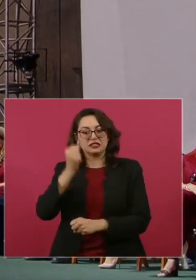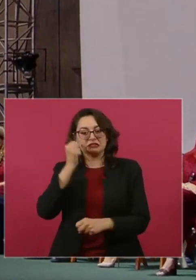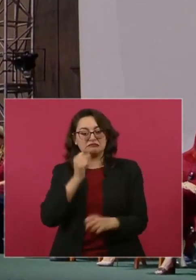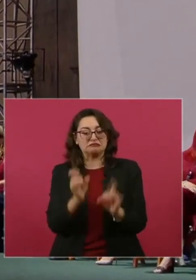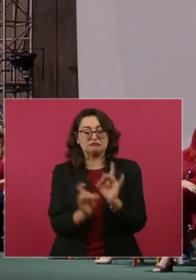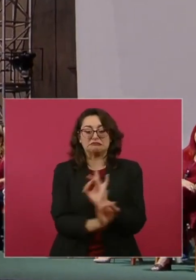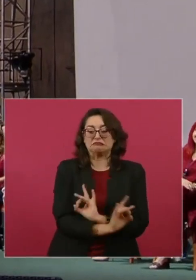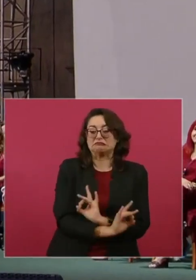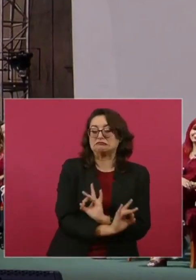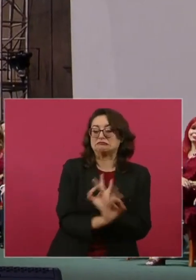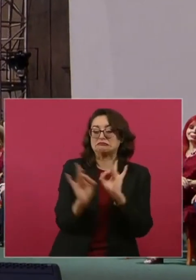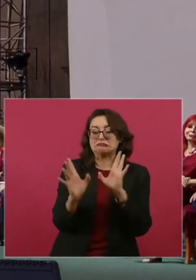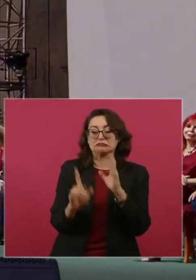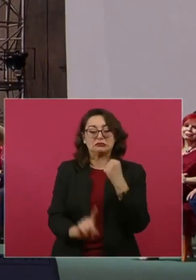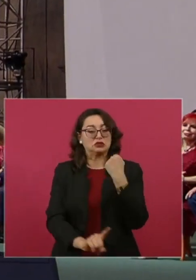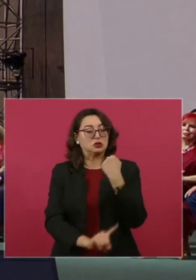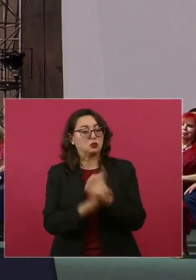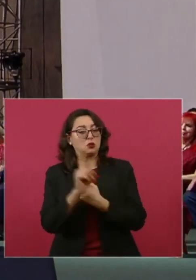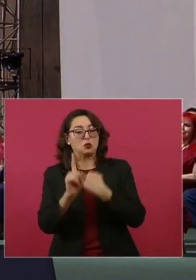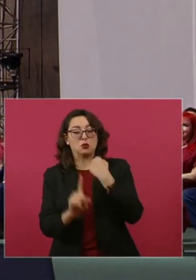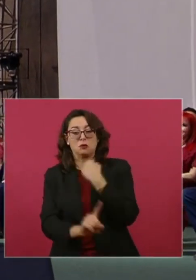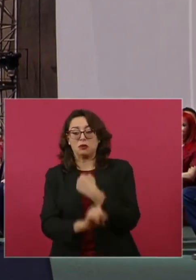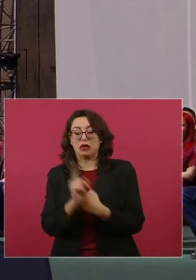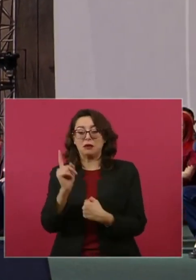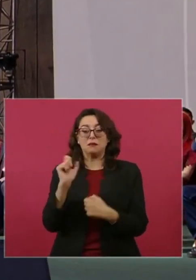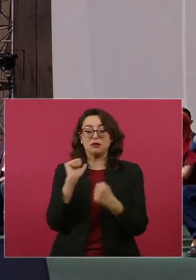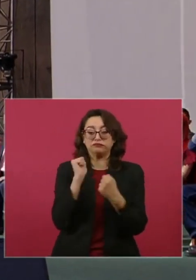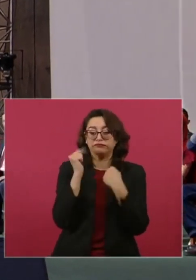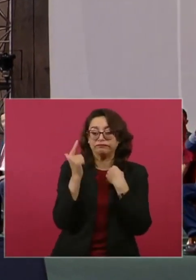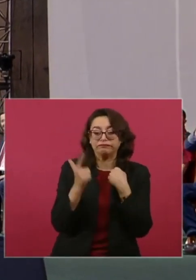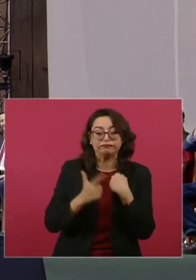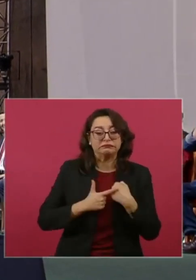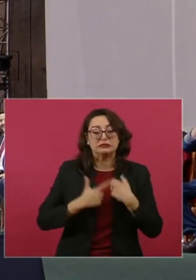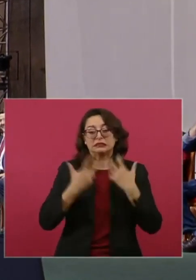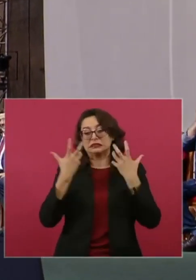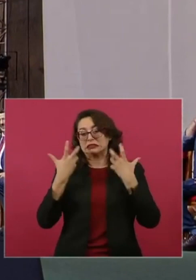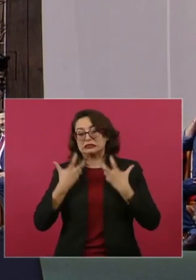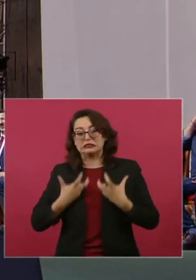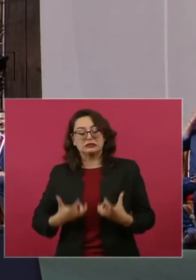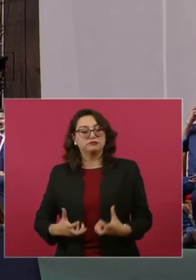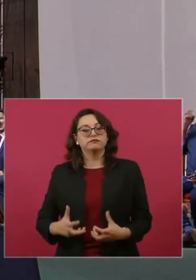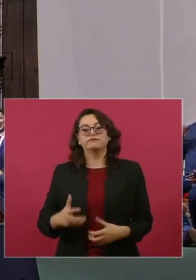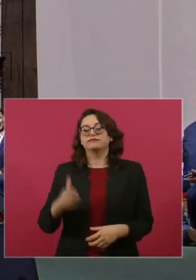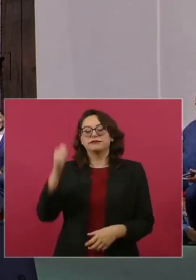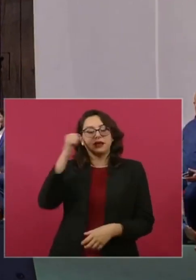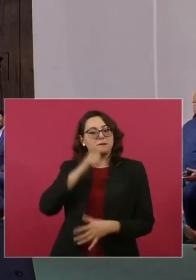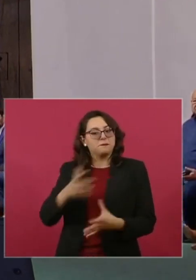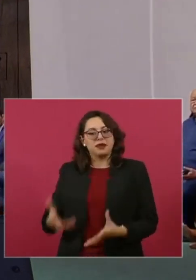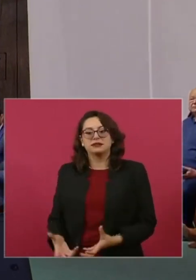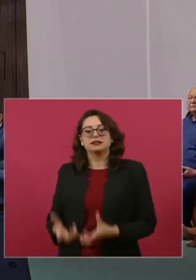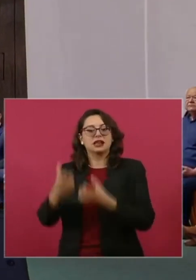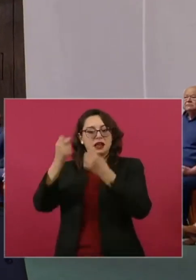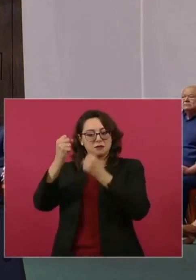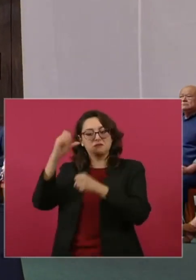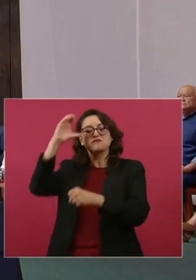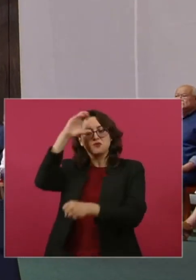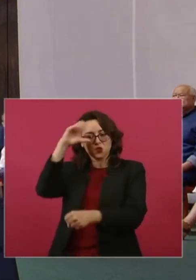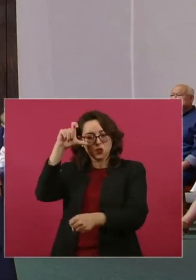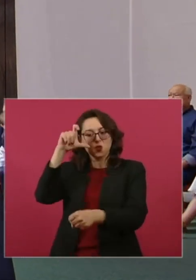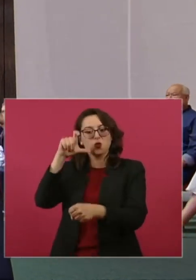cualquier calamidad that's what keeps o desdicha us, safe against, por eso hemos emprendido el rescate y